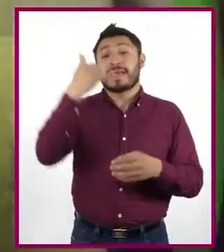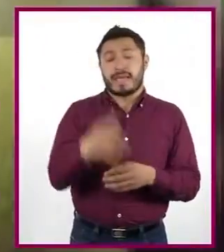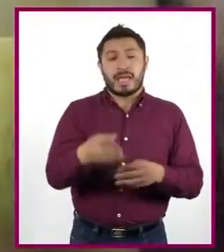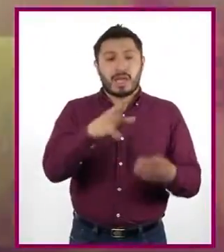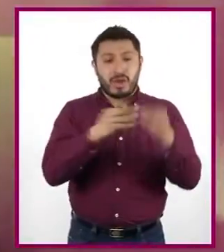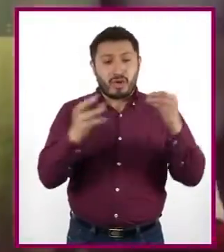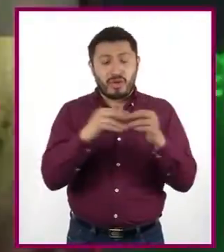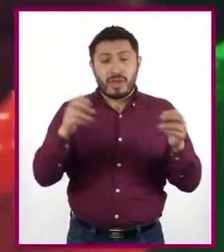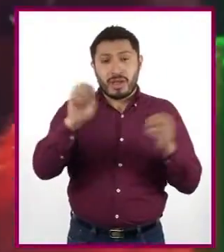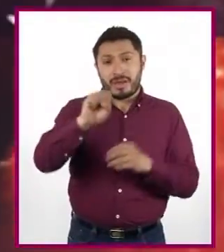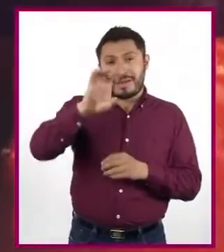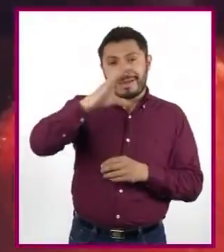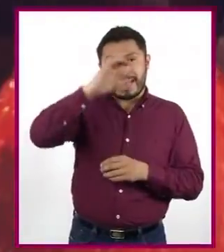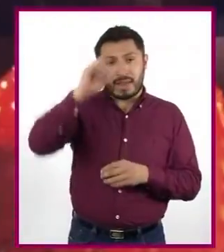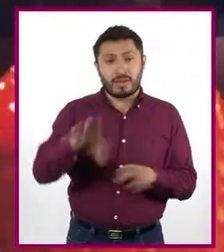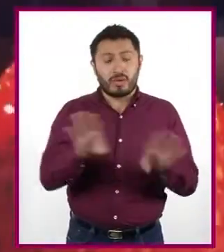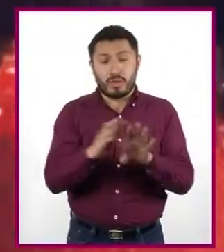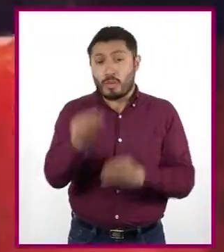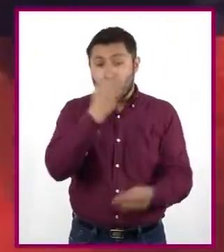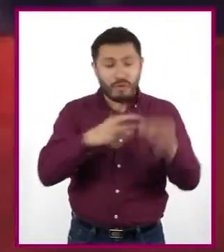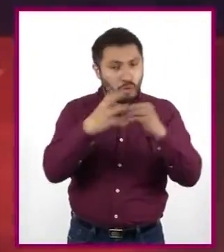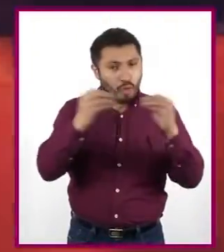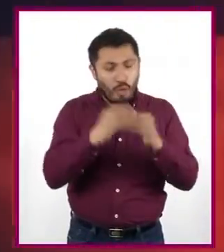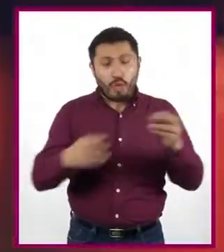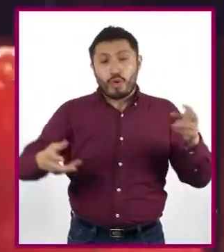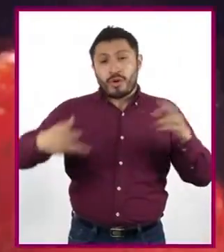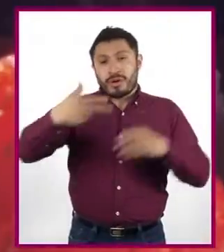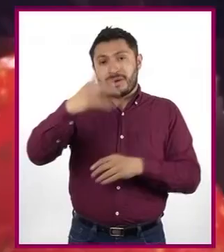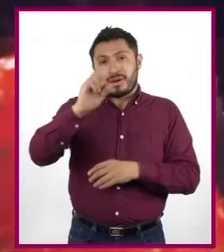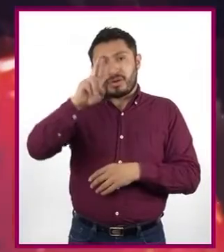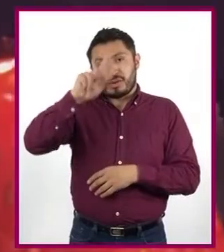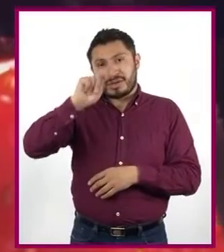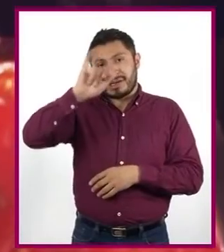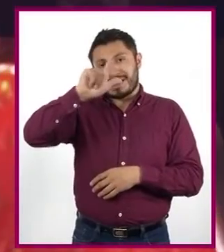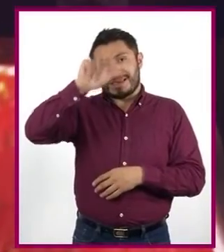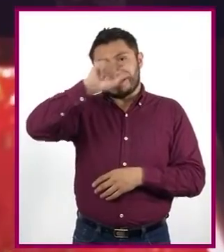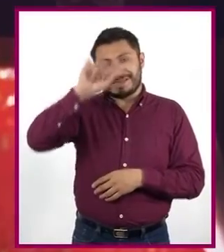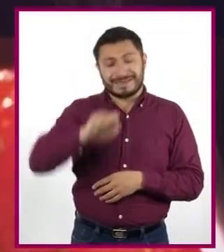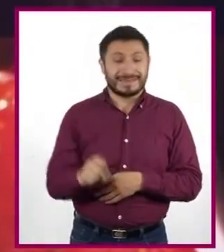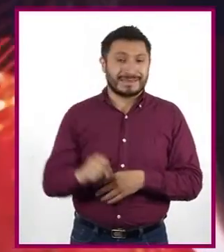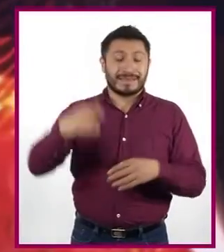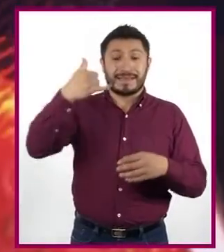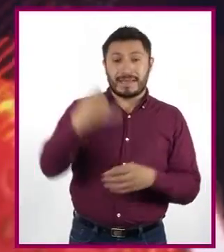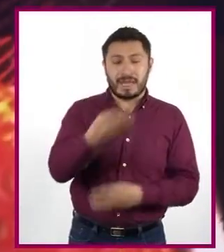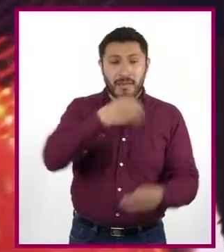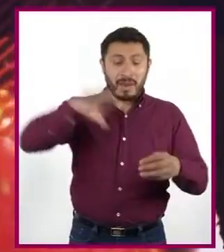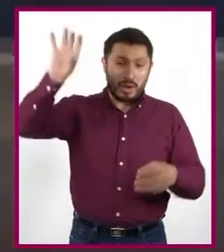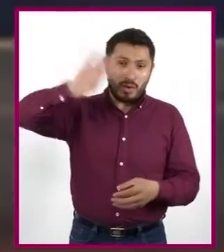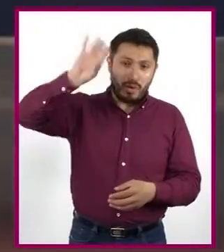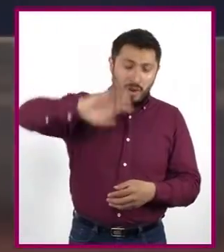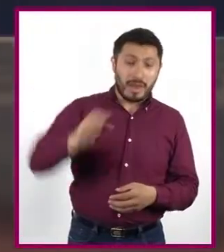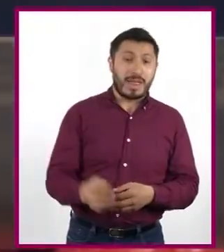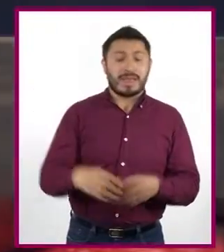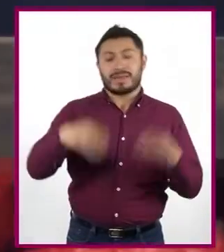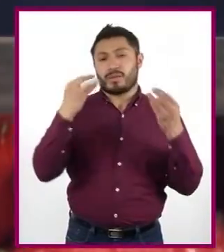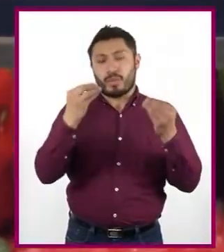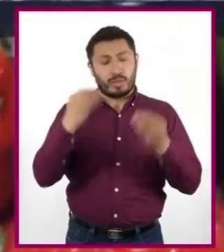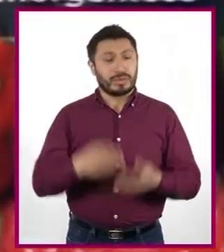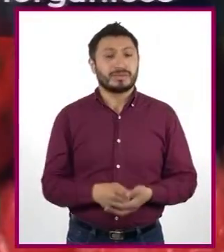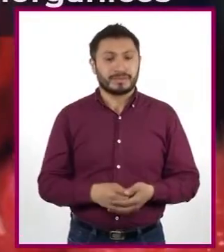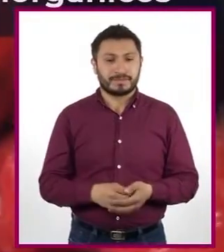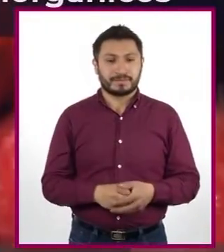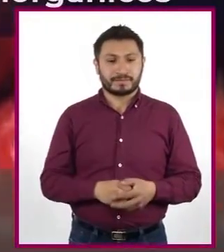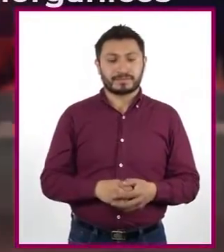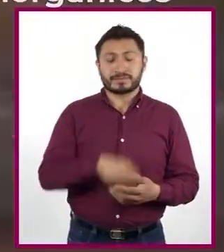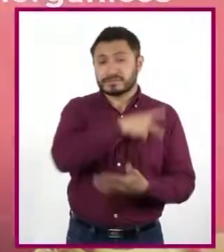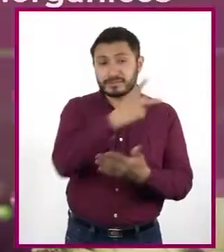así como incrementar el consumo de frutas y hortalizas y comer más cereales y alimentos ricos en almidón.